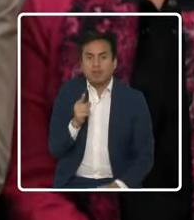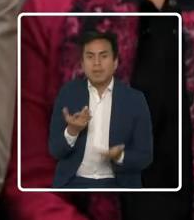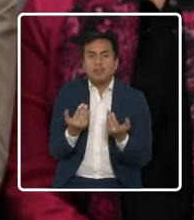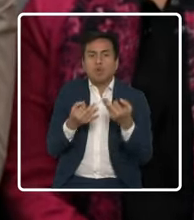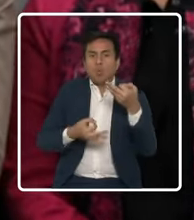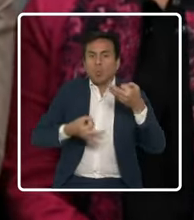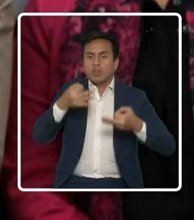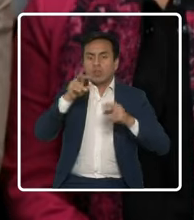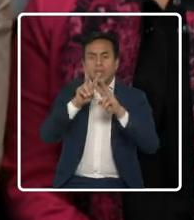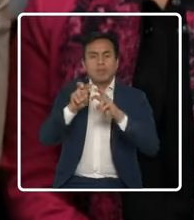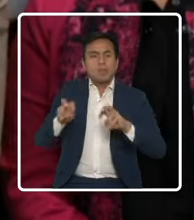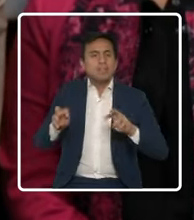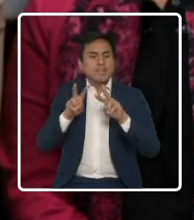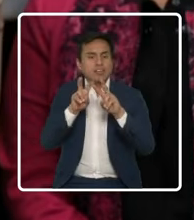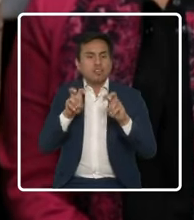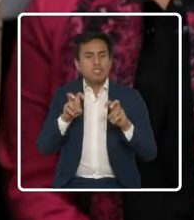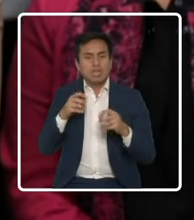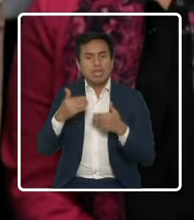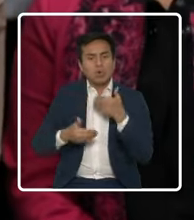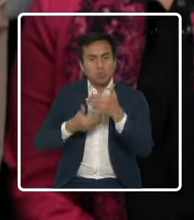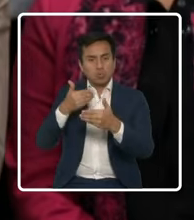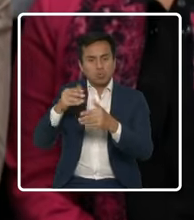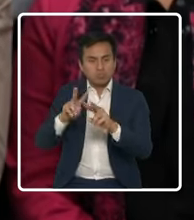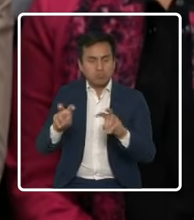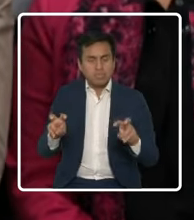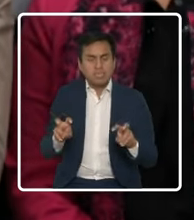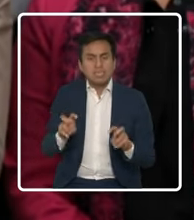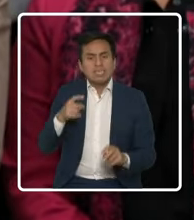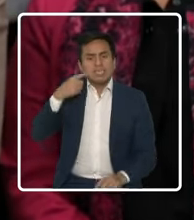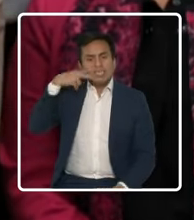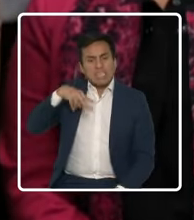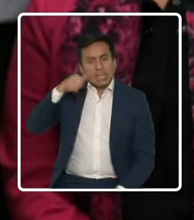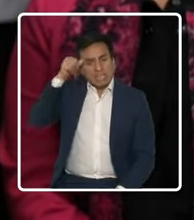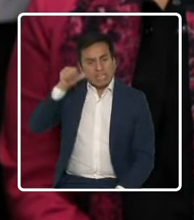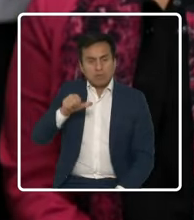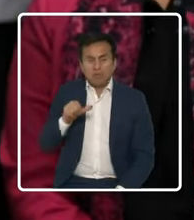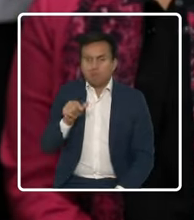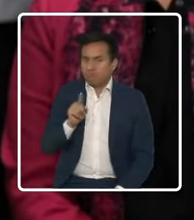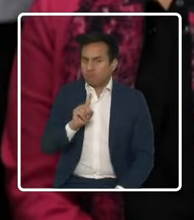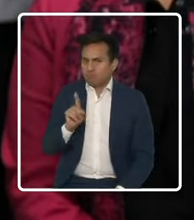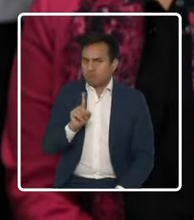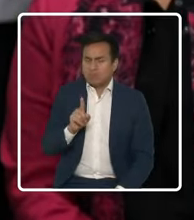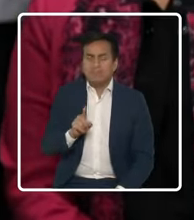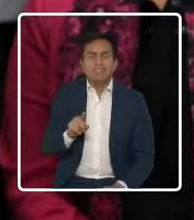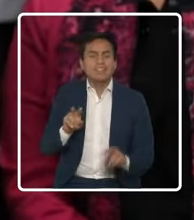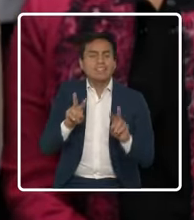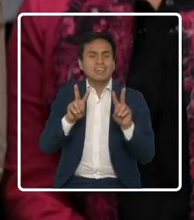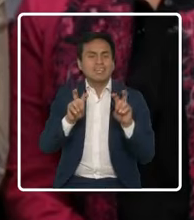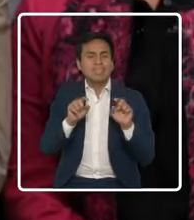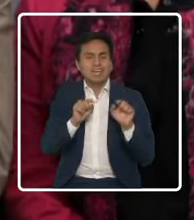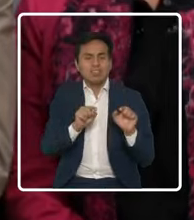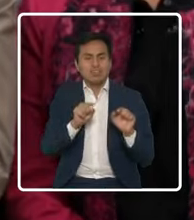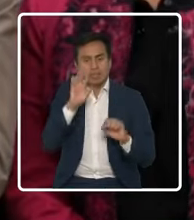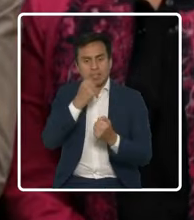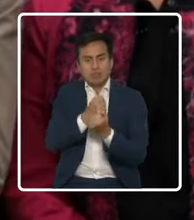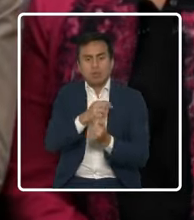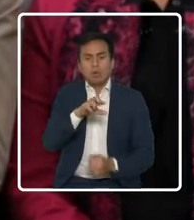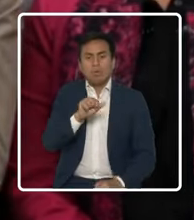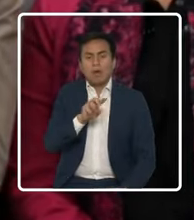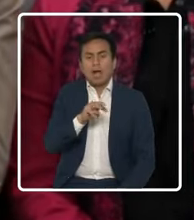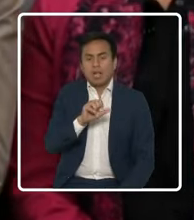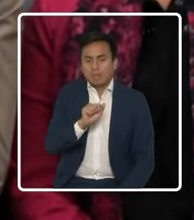esperando juicios con investigaciones en curso. Acá no hay impunidad. Esto en el caso del carabinero